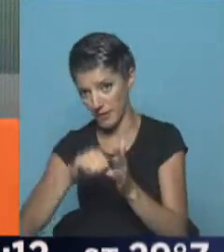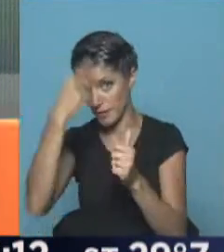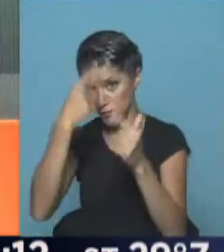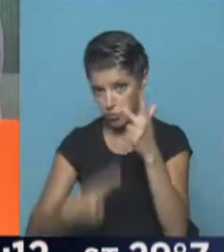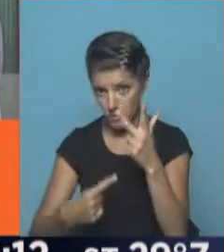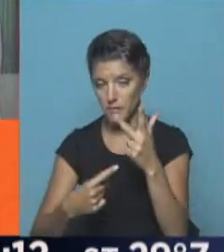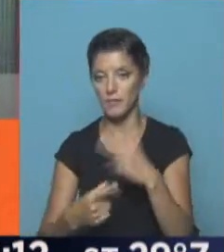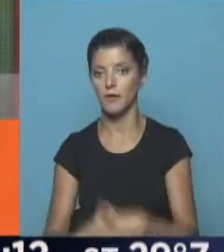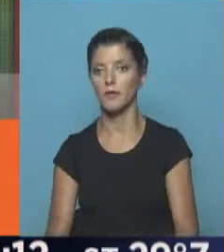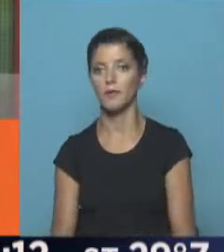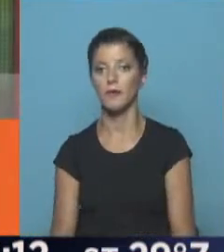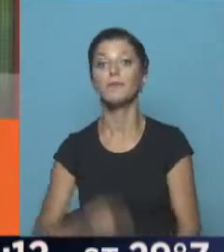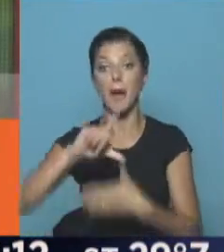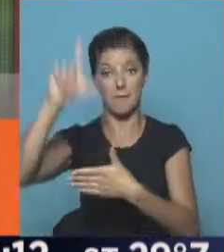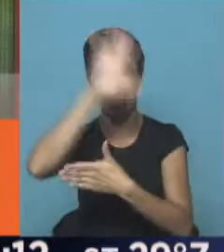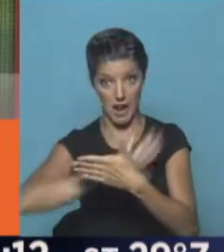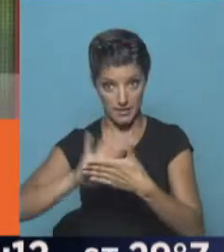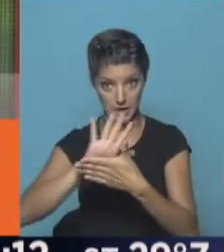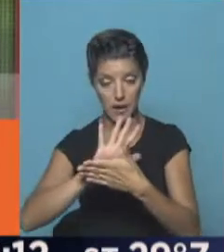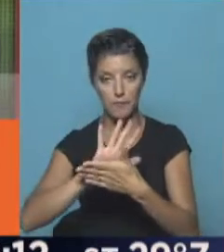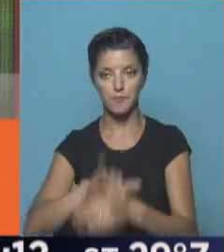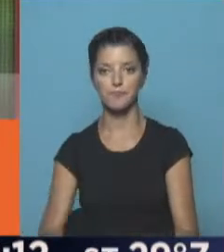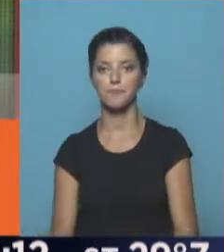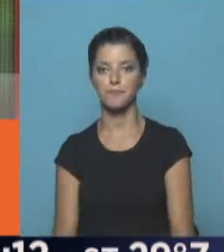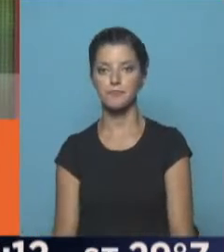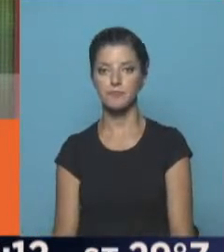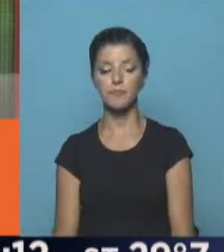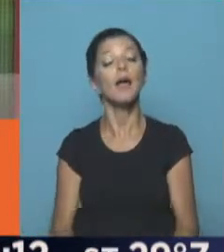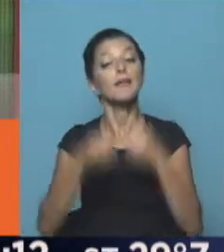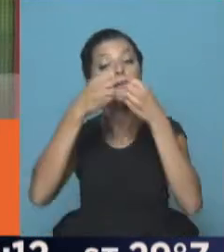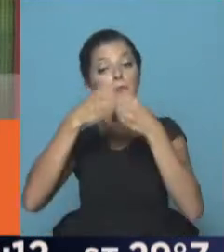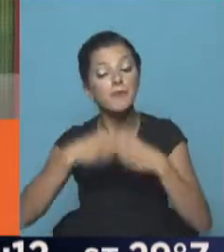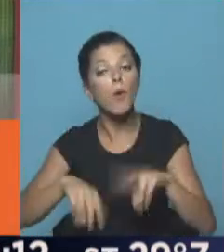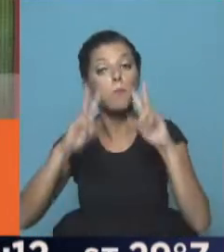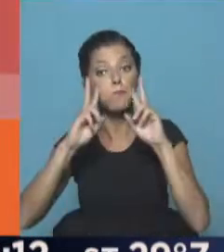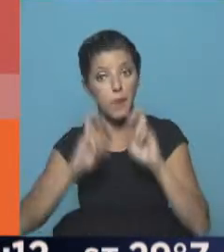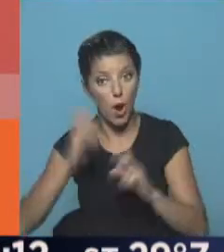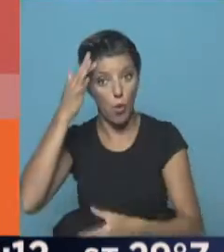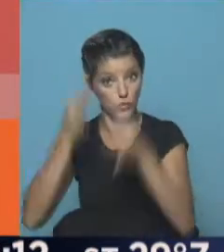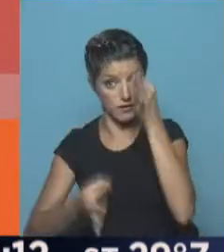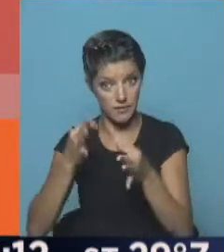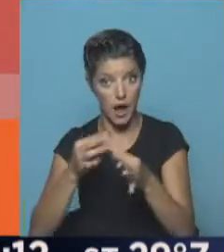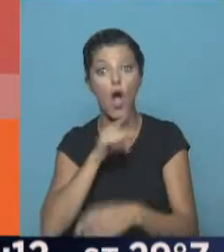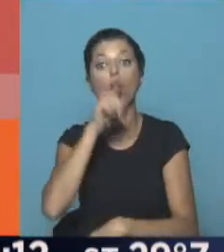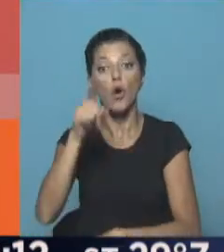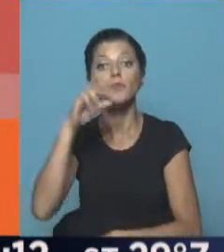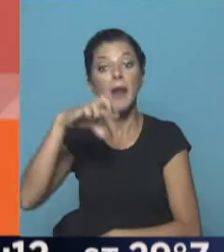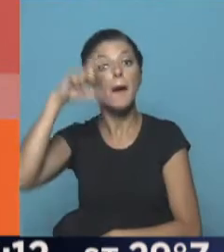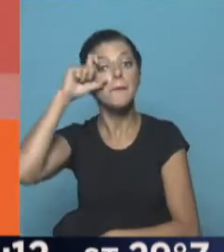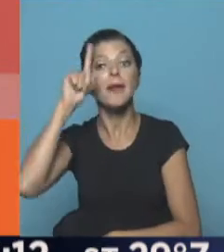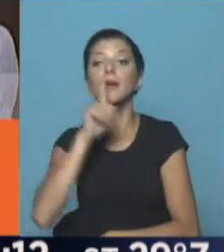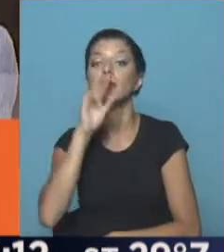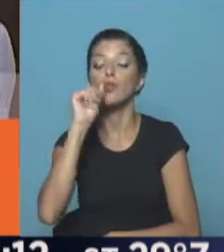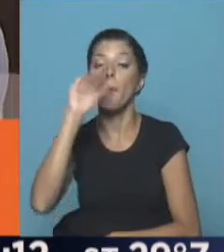de américa latina se han iniciado investigaciones judiciales a petrobras en perú